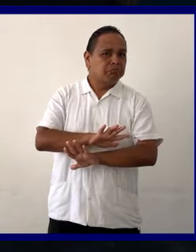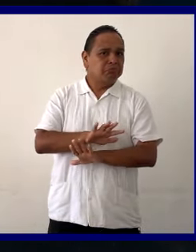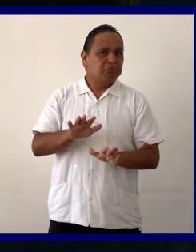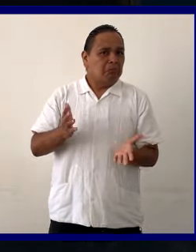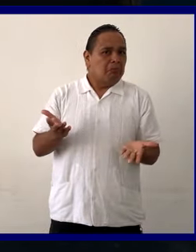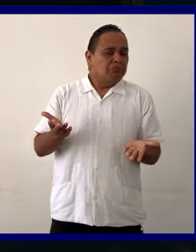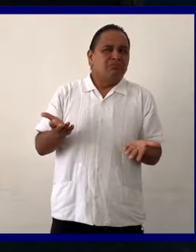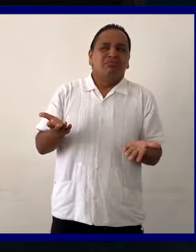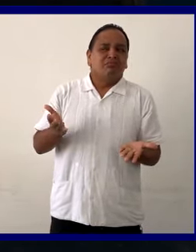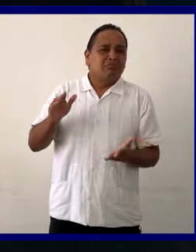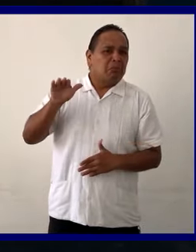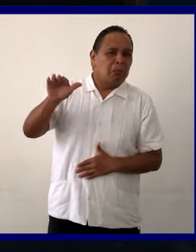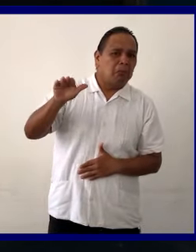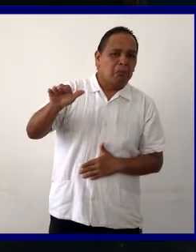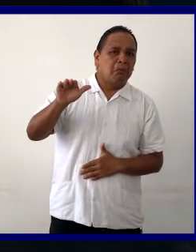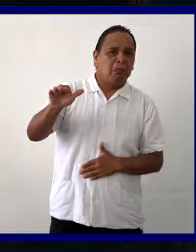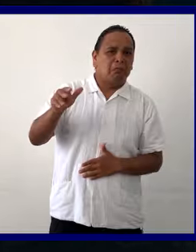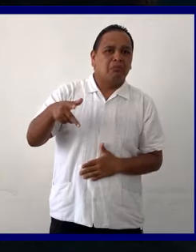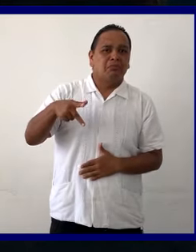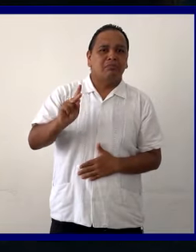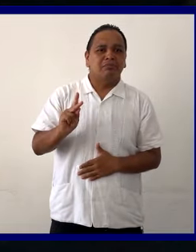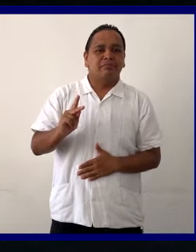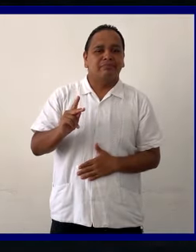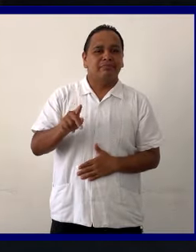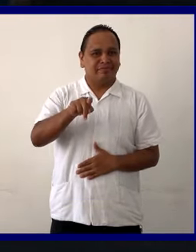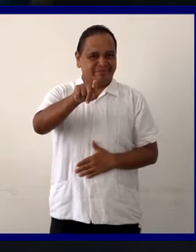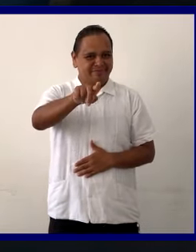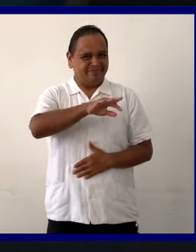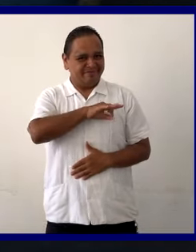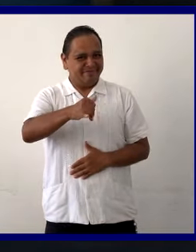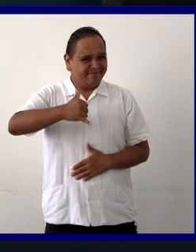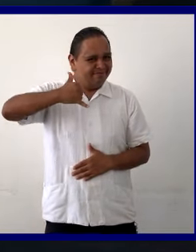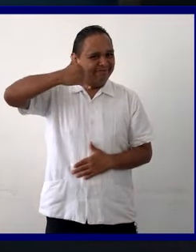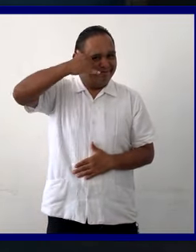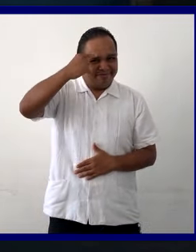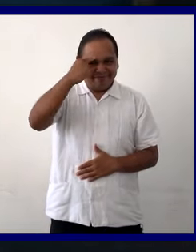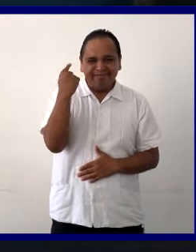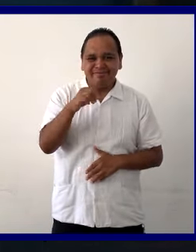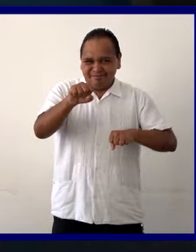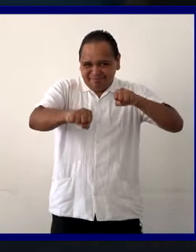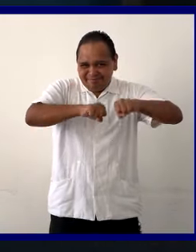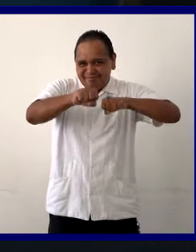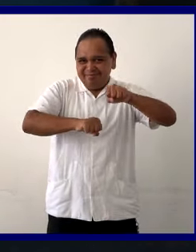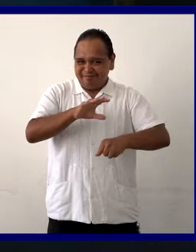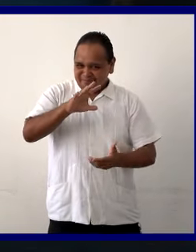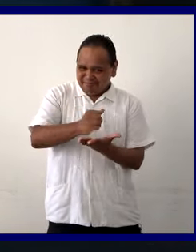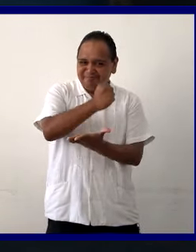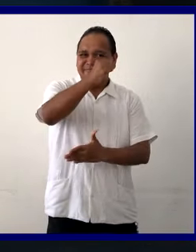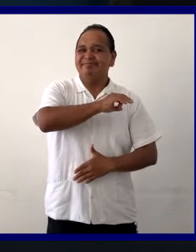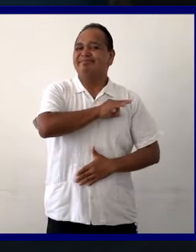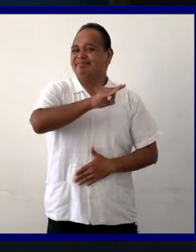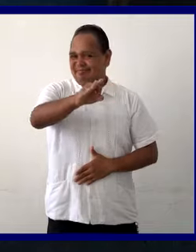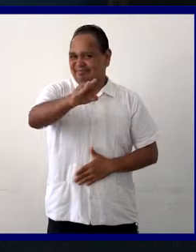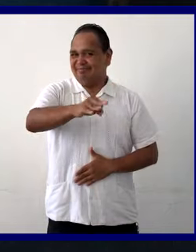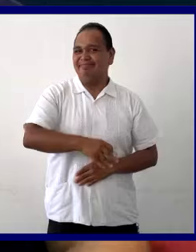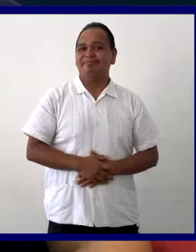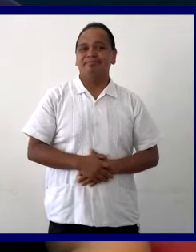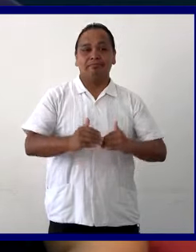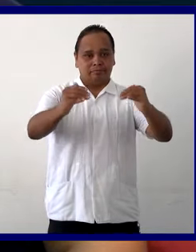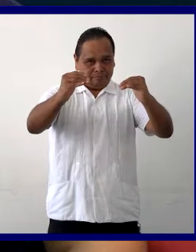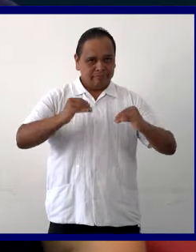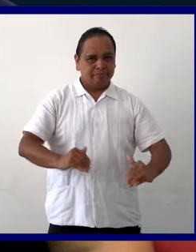¿Estás? Bueno, pueden llamar para seguir participando para ganarse esta bicicleta del año, último modelo. Mientras